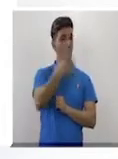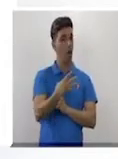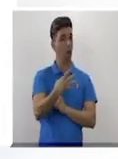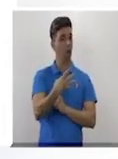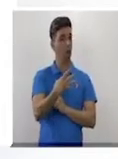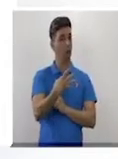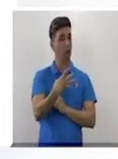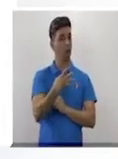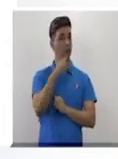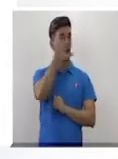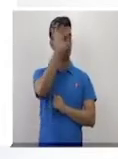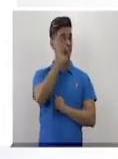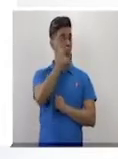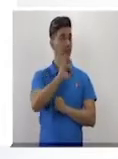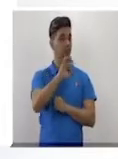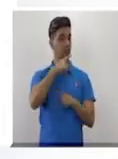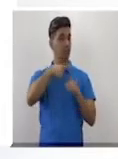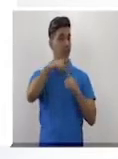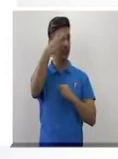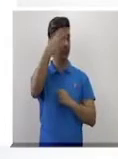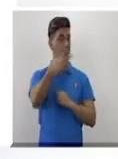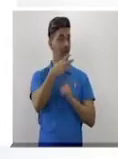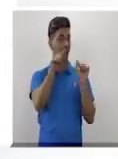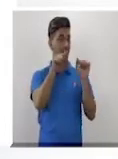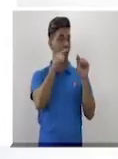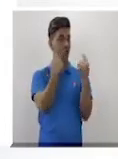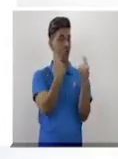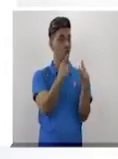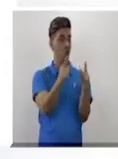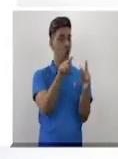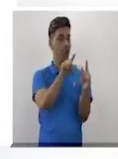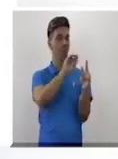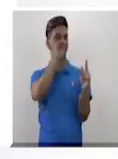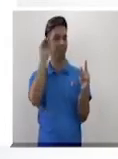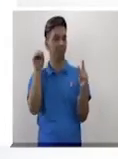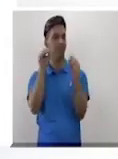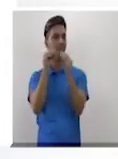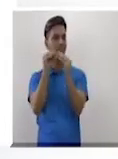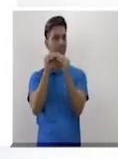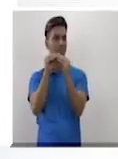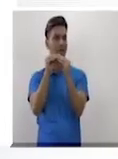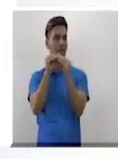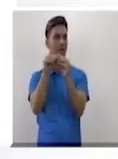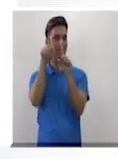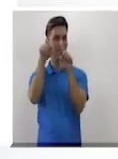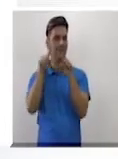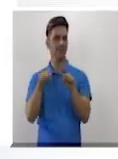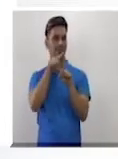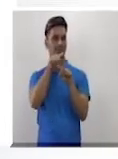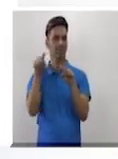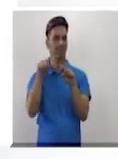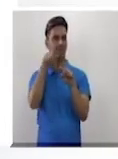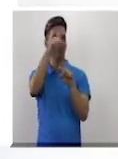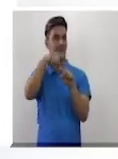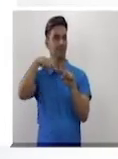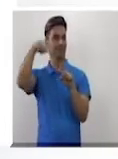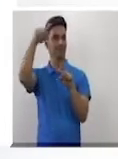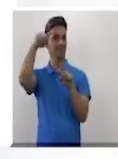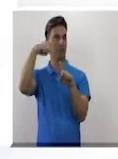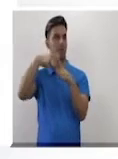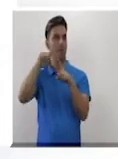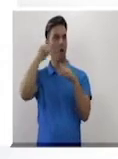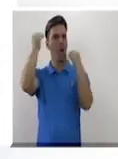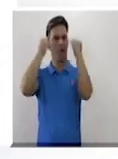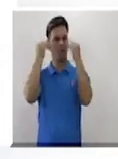función también está trasladada. ¿Hacia dónde ahora? Hacia la izquierda. Y